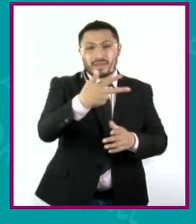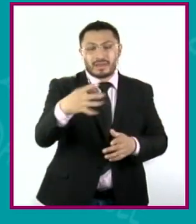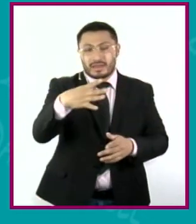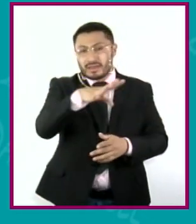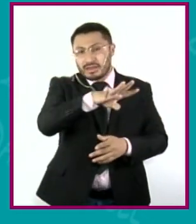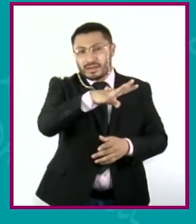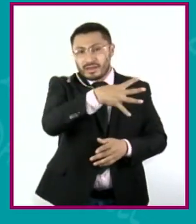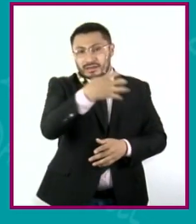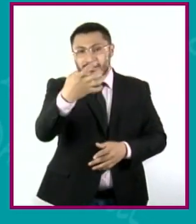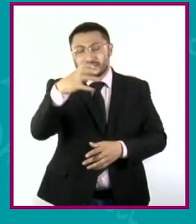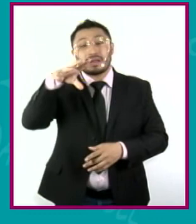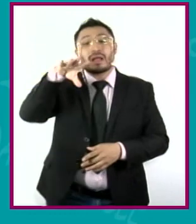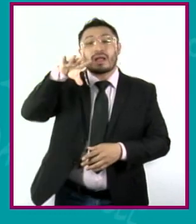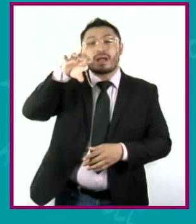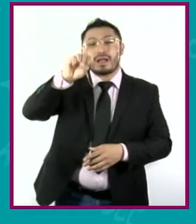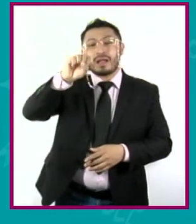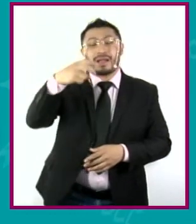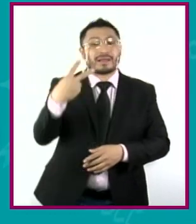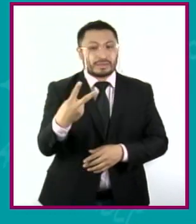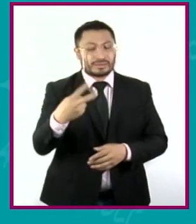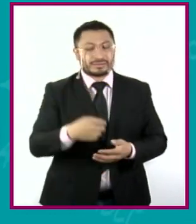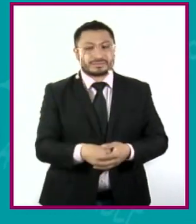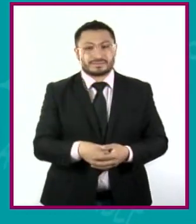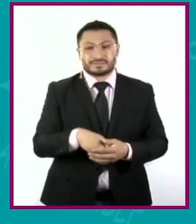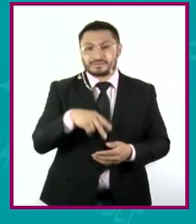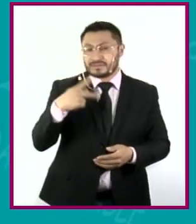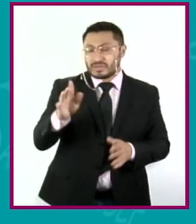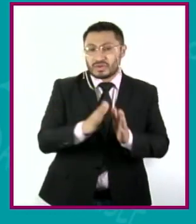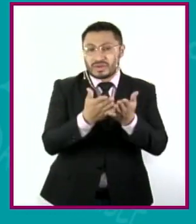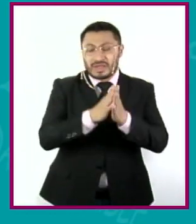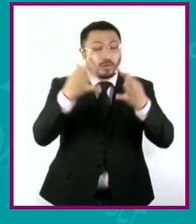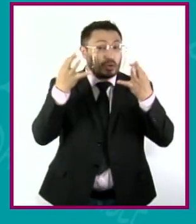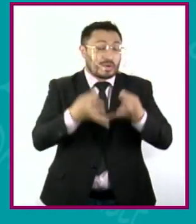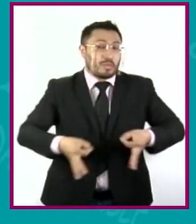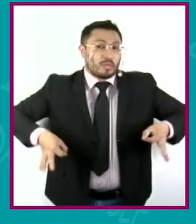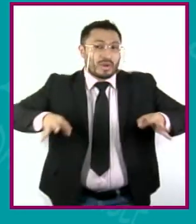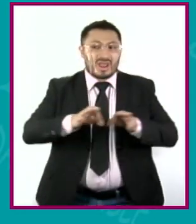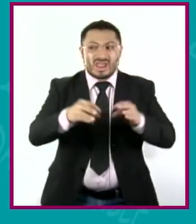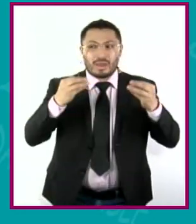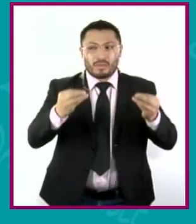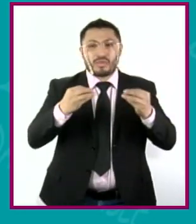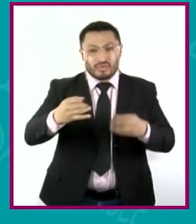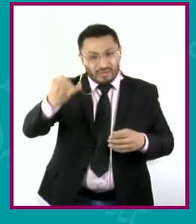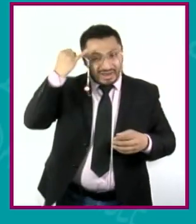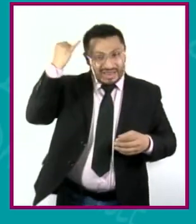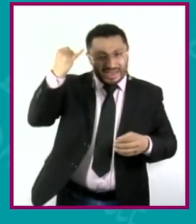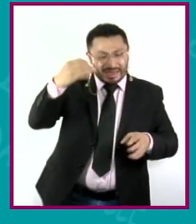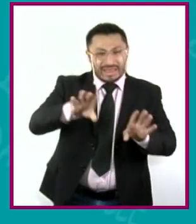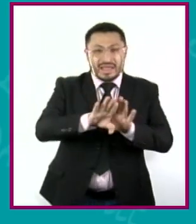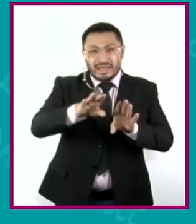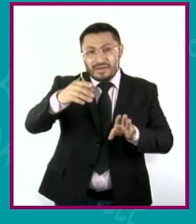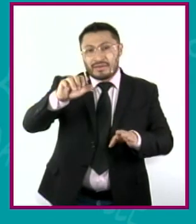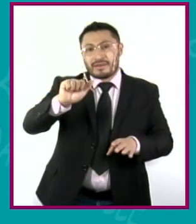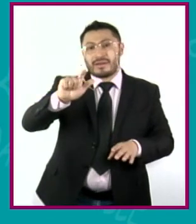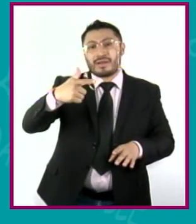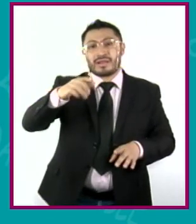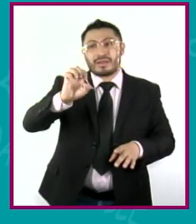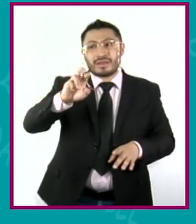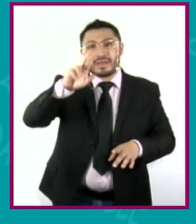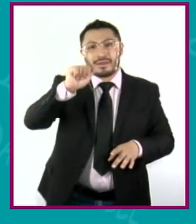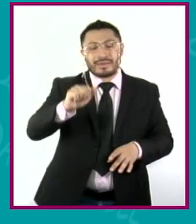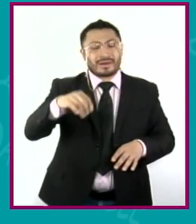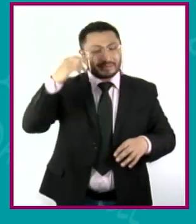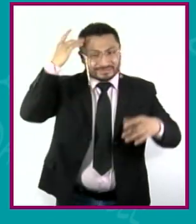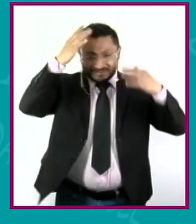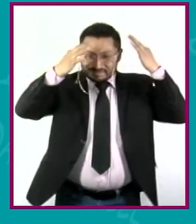1962. El legado de Galois es enorme. Sus ideas condujeron directamente a la álgebra abstracta. Cuando la